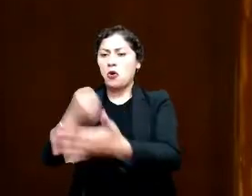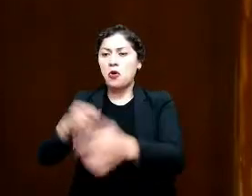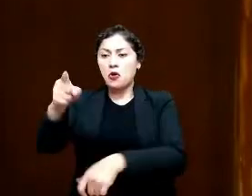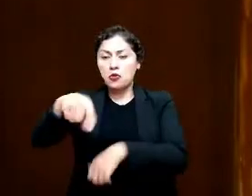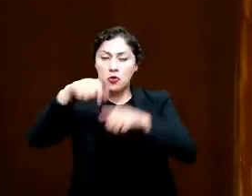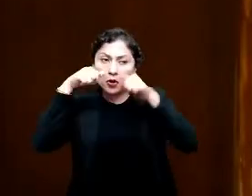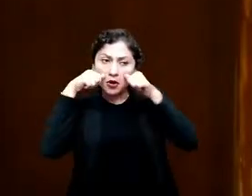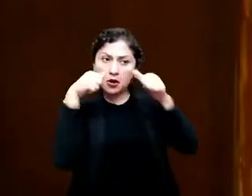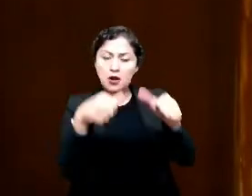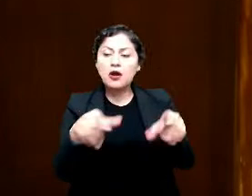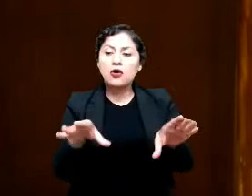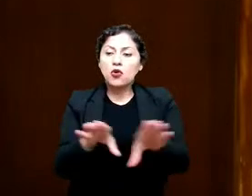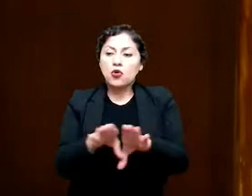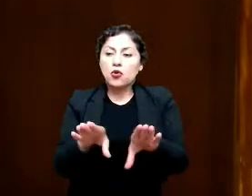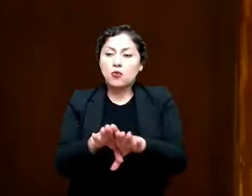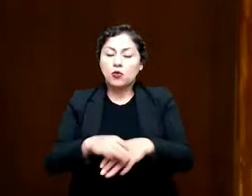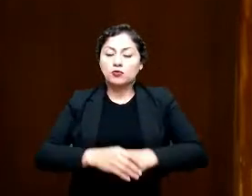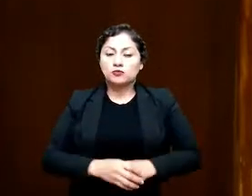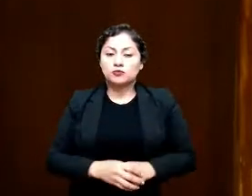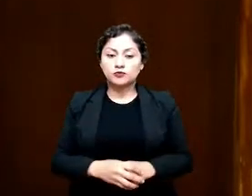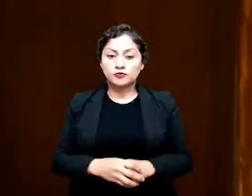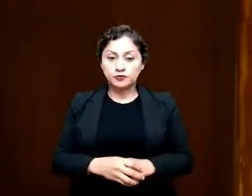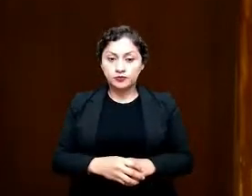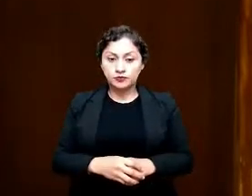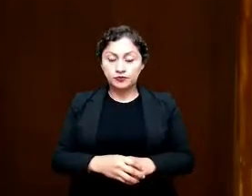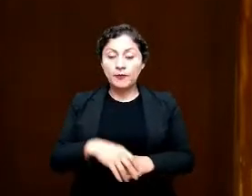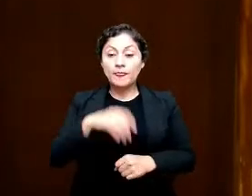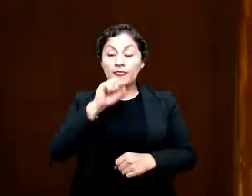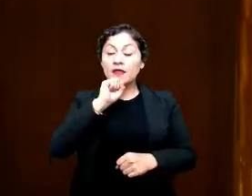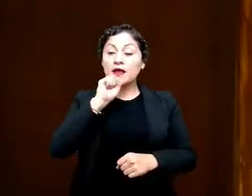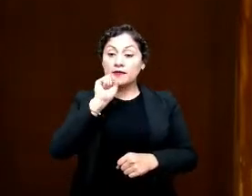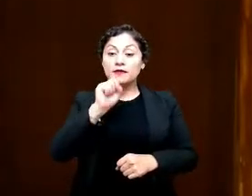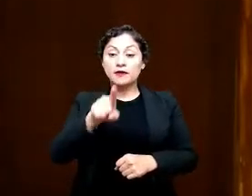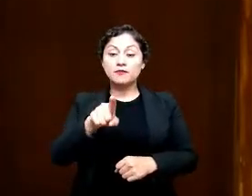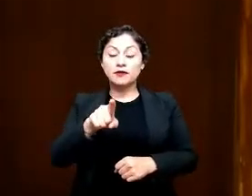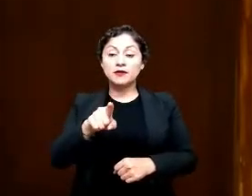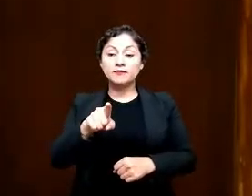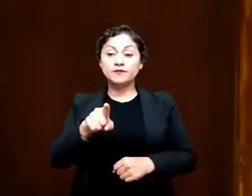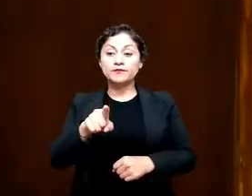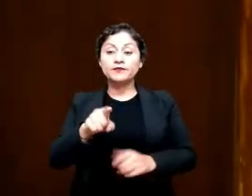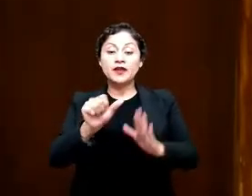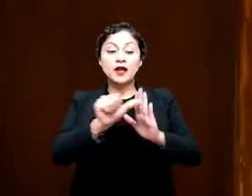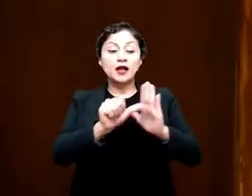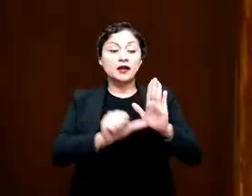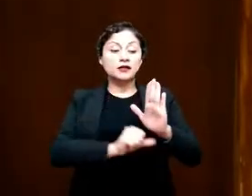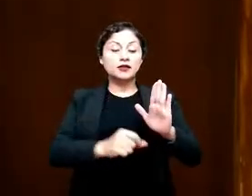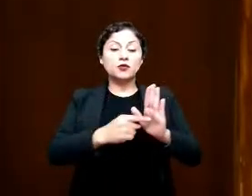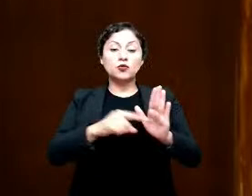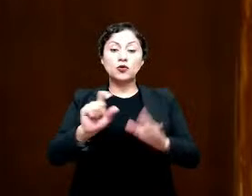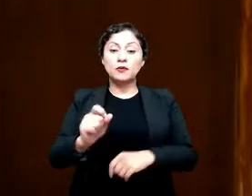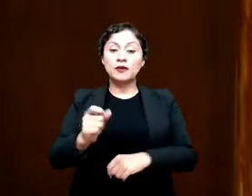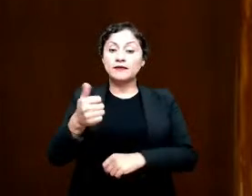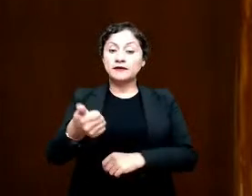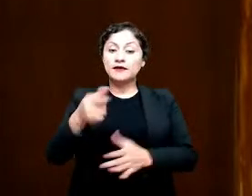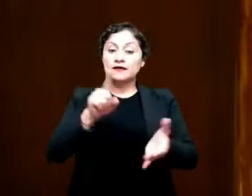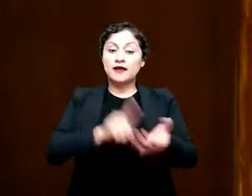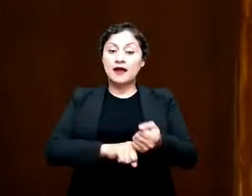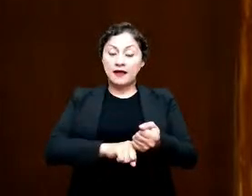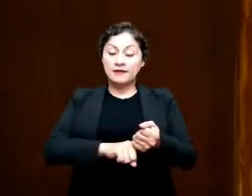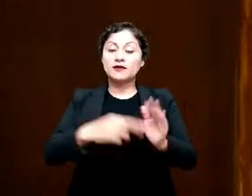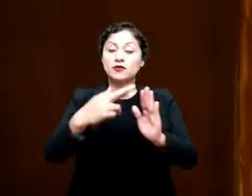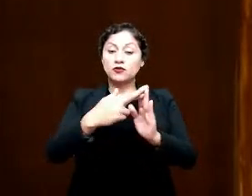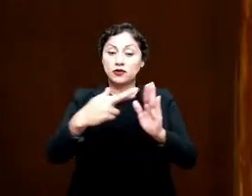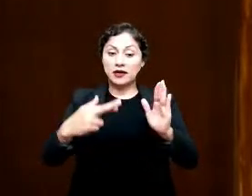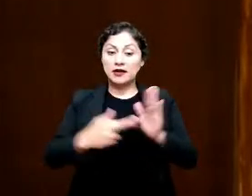demandas. Por otro lado, según las atribuciones del artículo 26 de la Ley Orgánica de